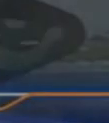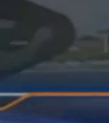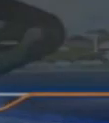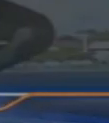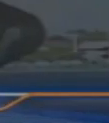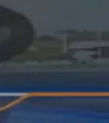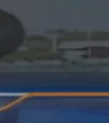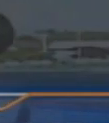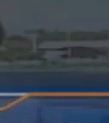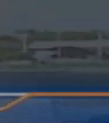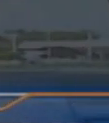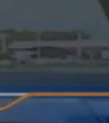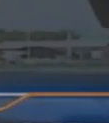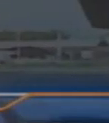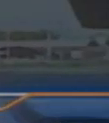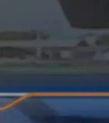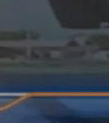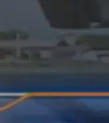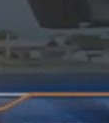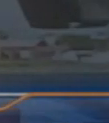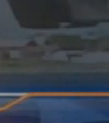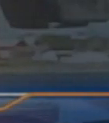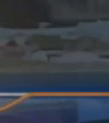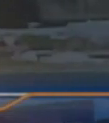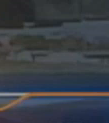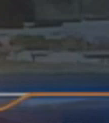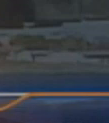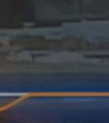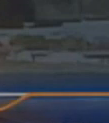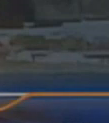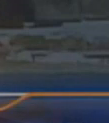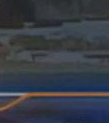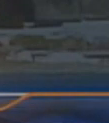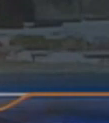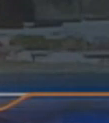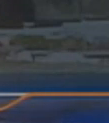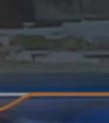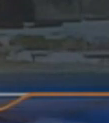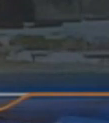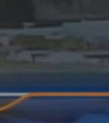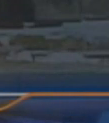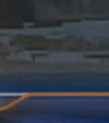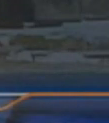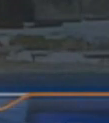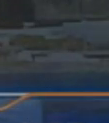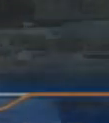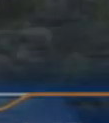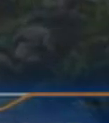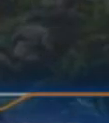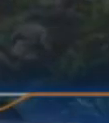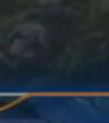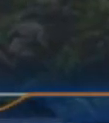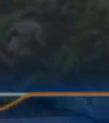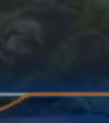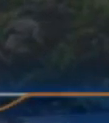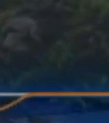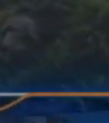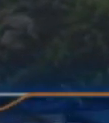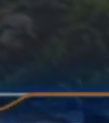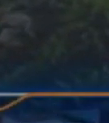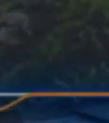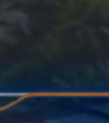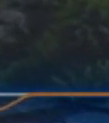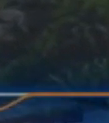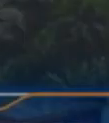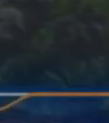Acosta. También el cabo primero de Infantería de Marina, Luis Ramírez Lozano, y los cabos Edison Mendoza, Santiago Sarango